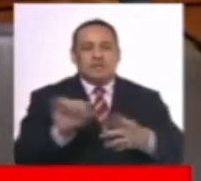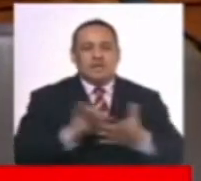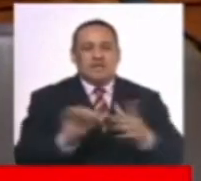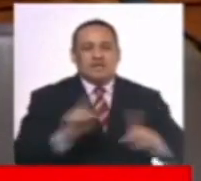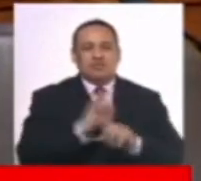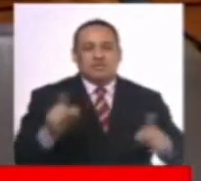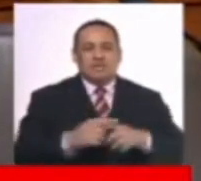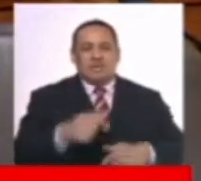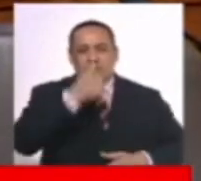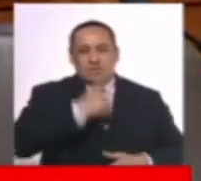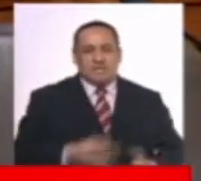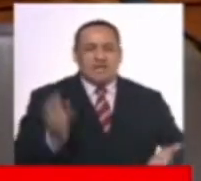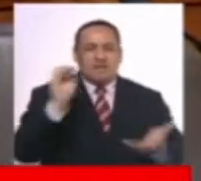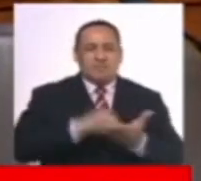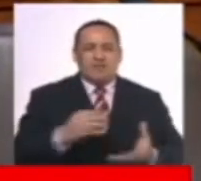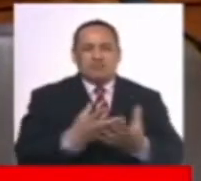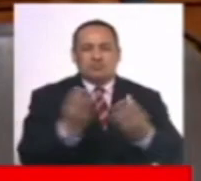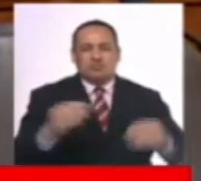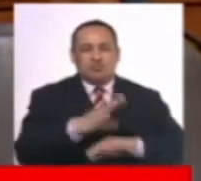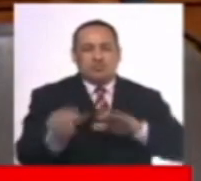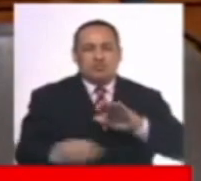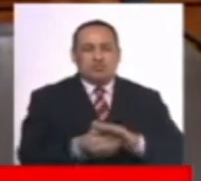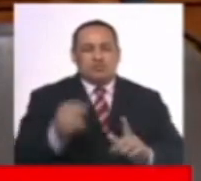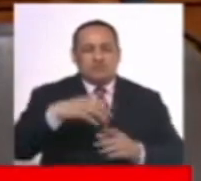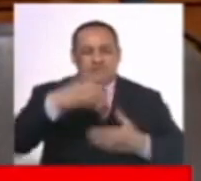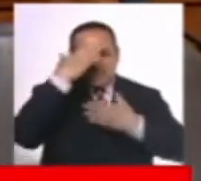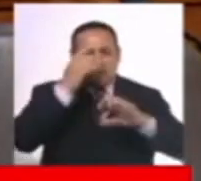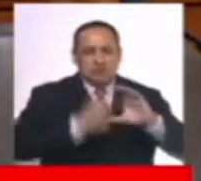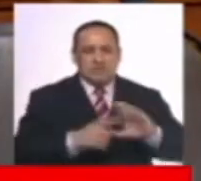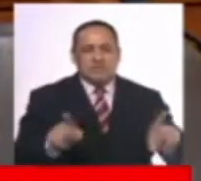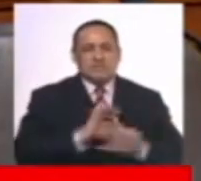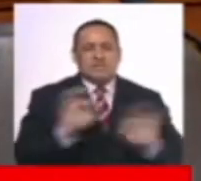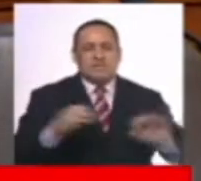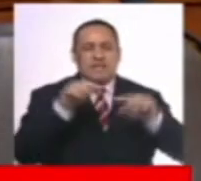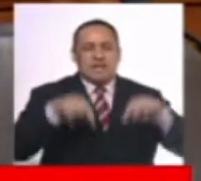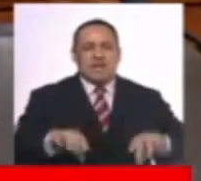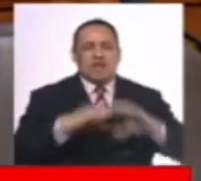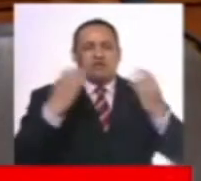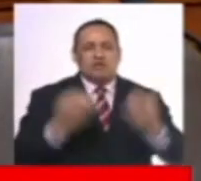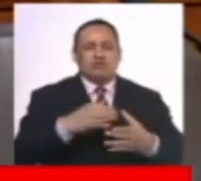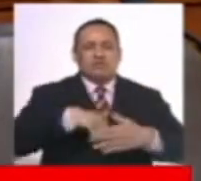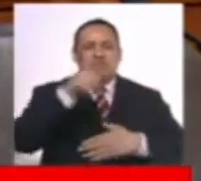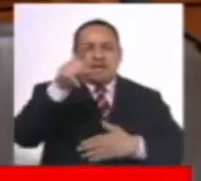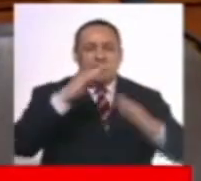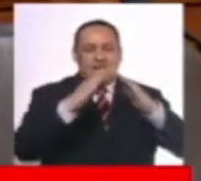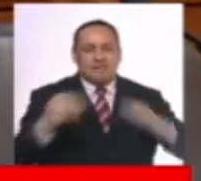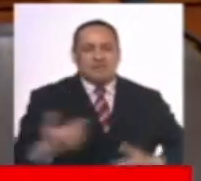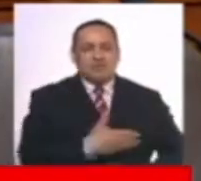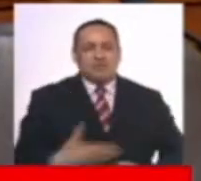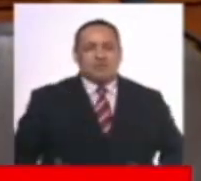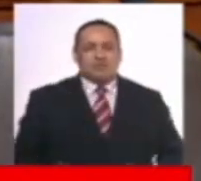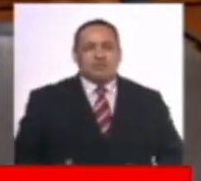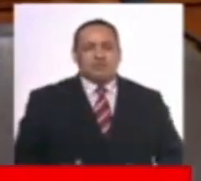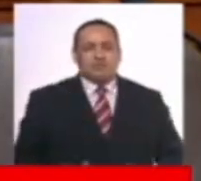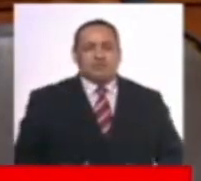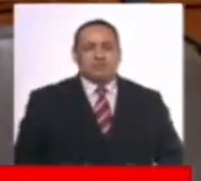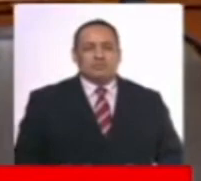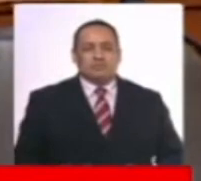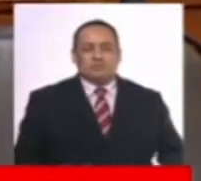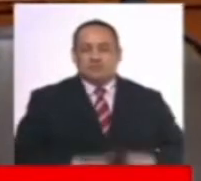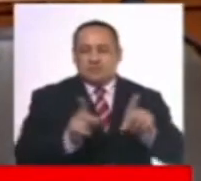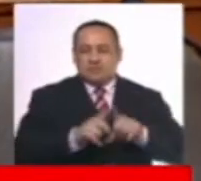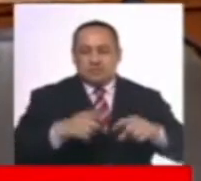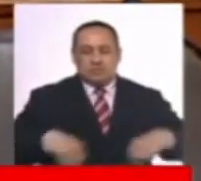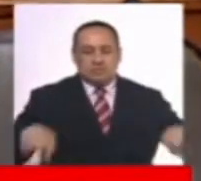tener que soportar a más corruptos terroristas ni aquí en el Congreso ni en Palacio. Y